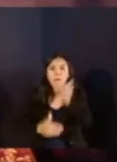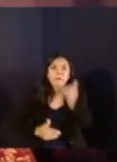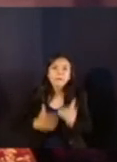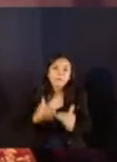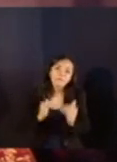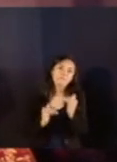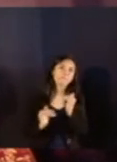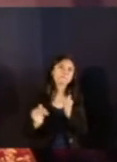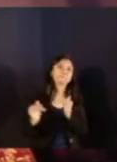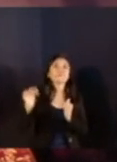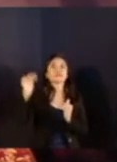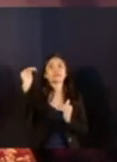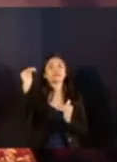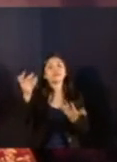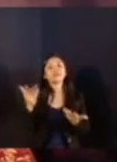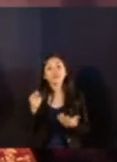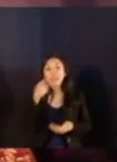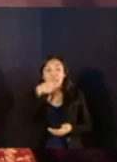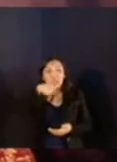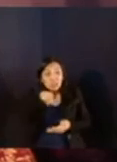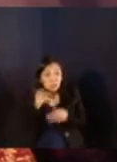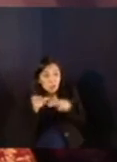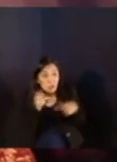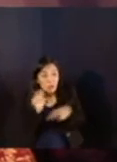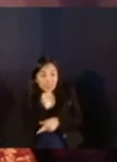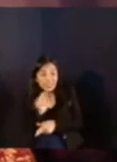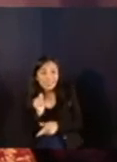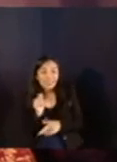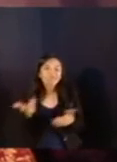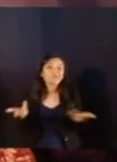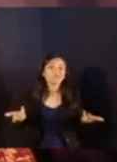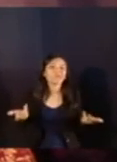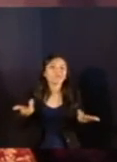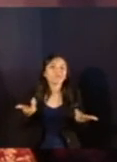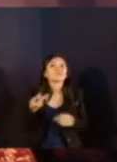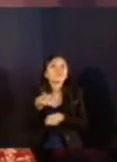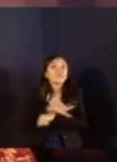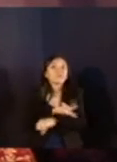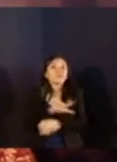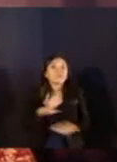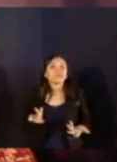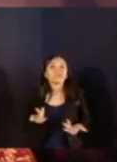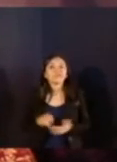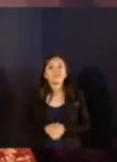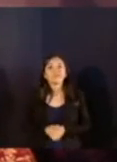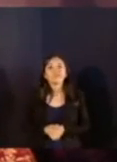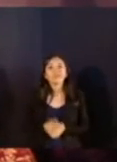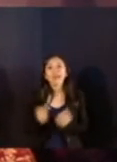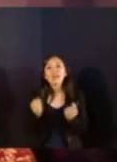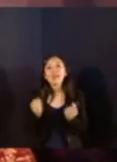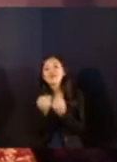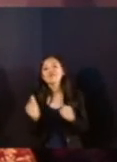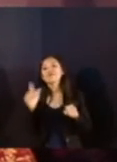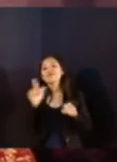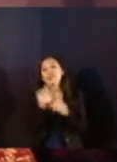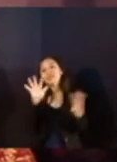exponencial, si no están preparados para esto, entonces no vamos a tener una población que